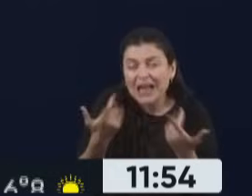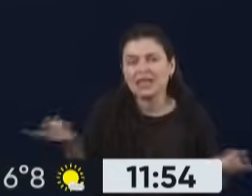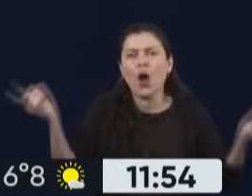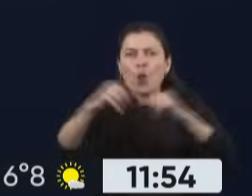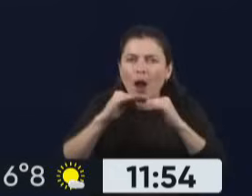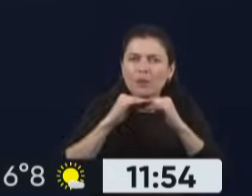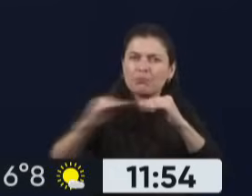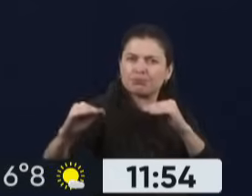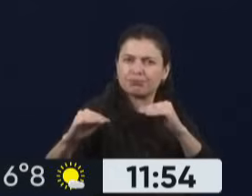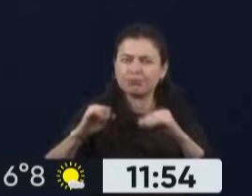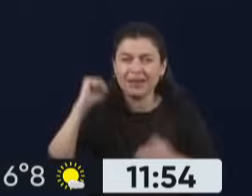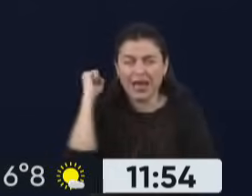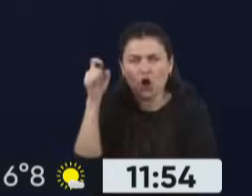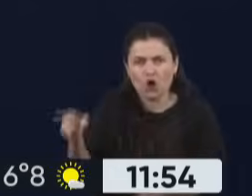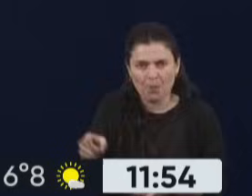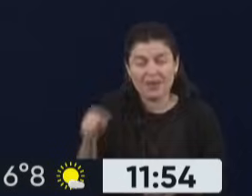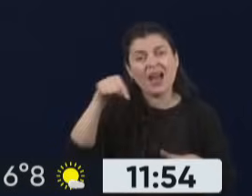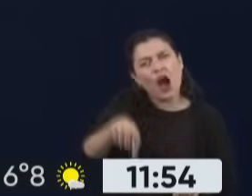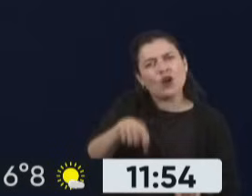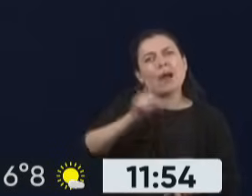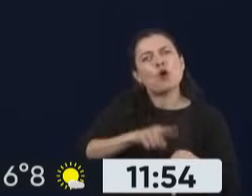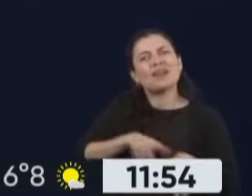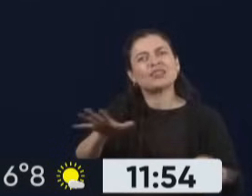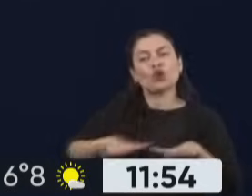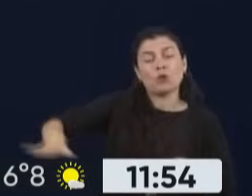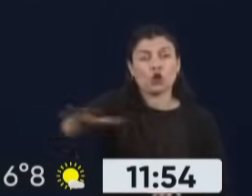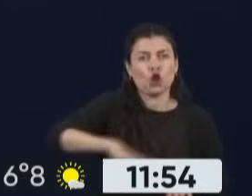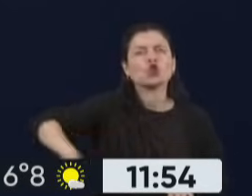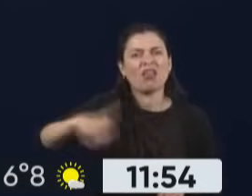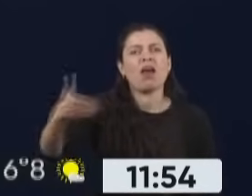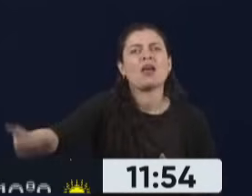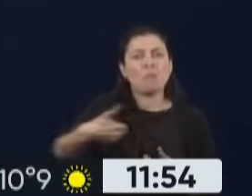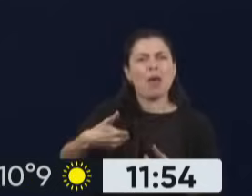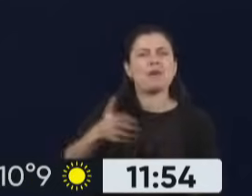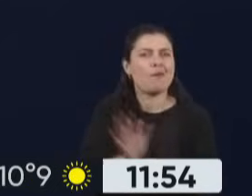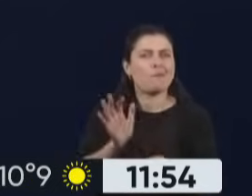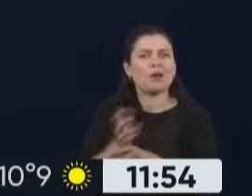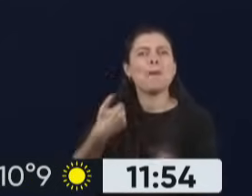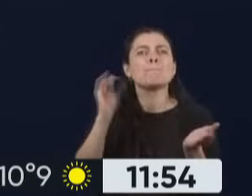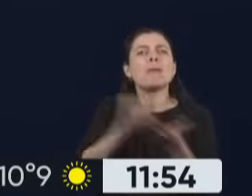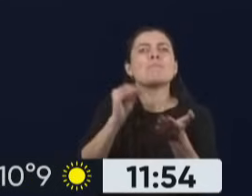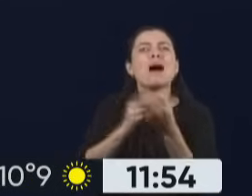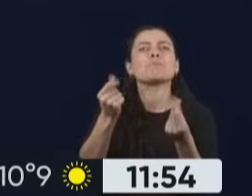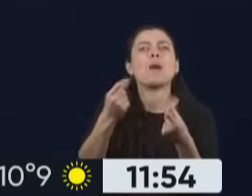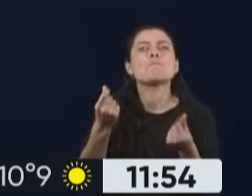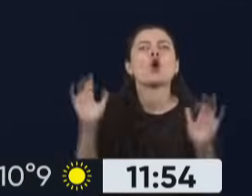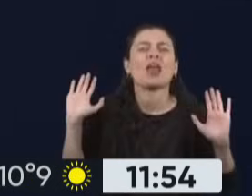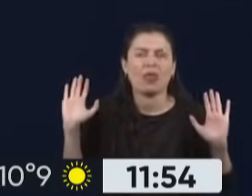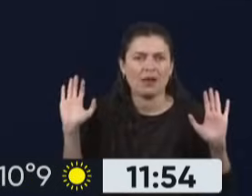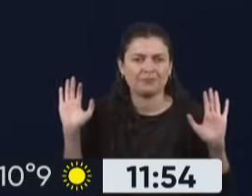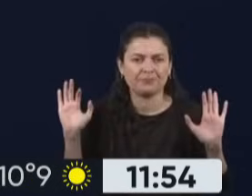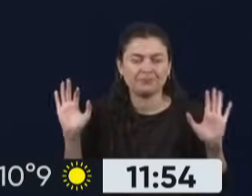ahora la sociedad demanda más moneda, ¿sí?